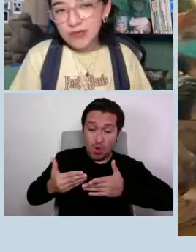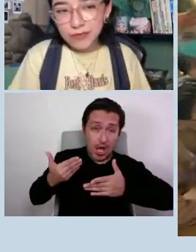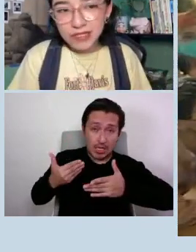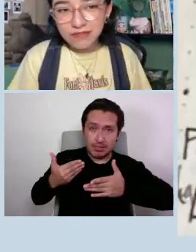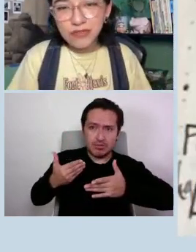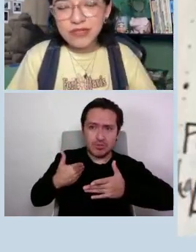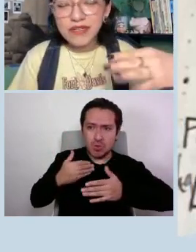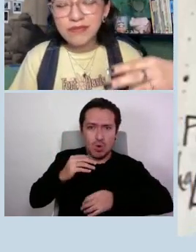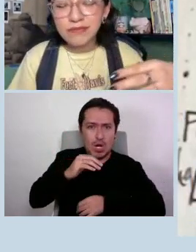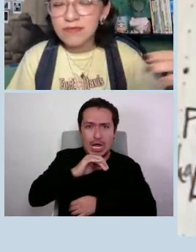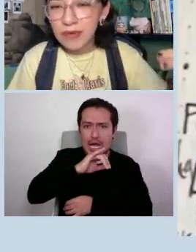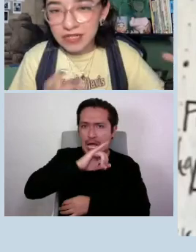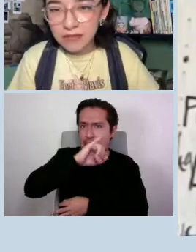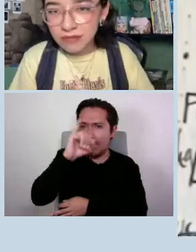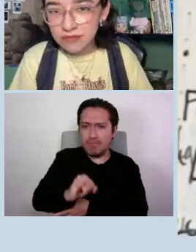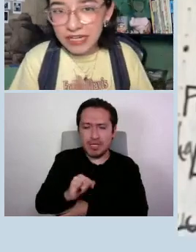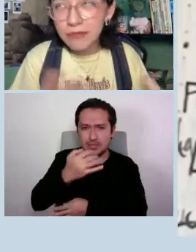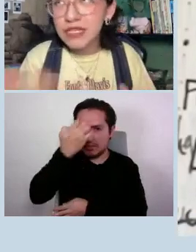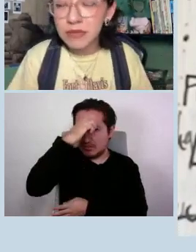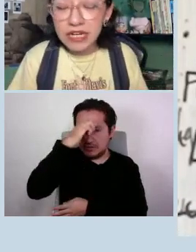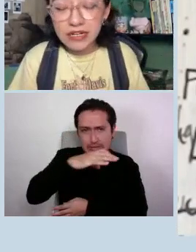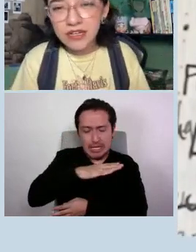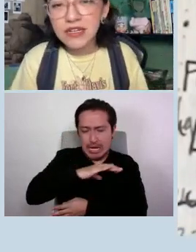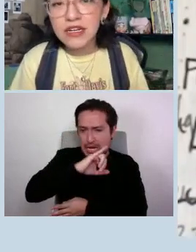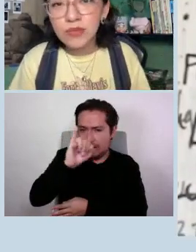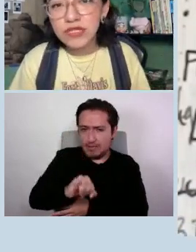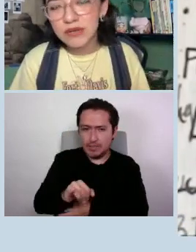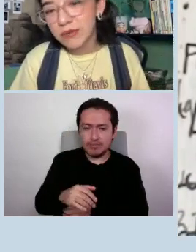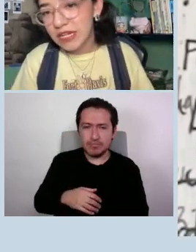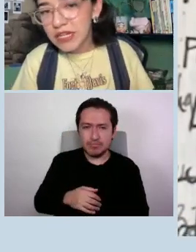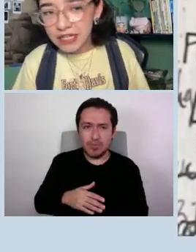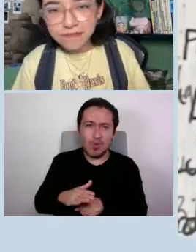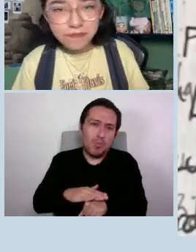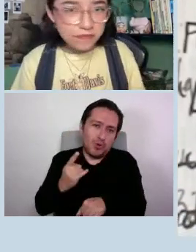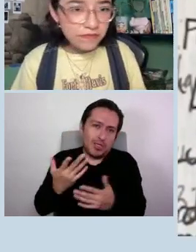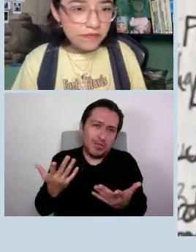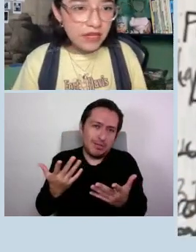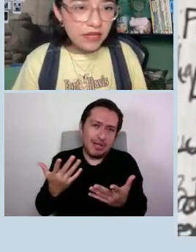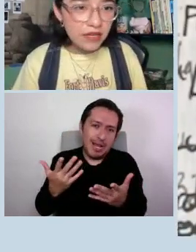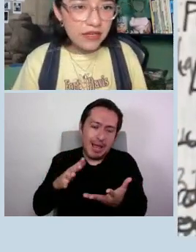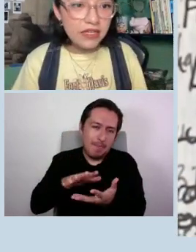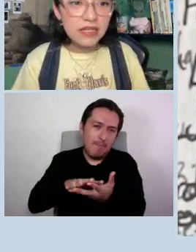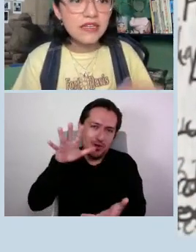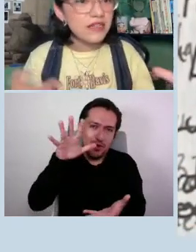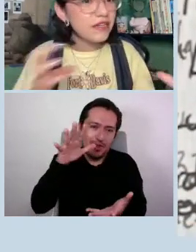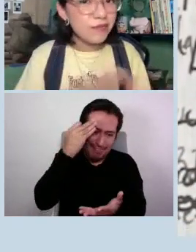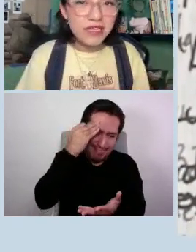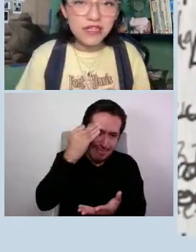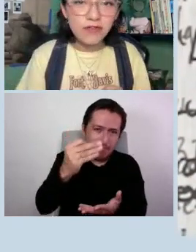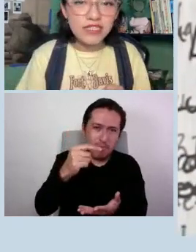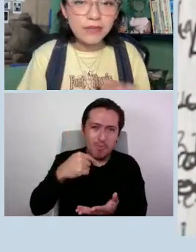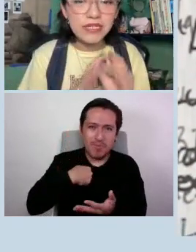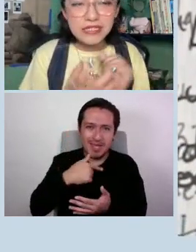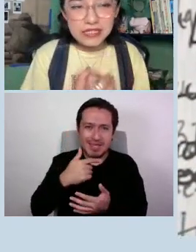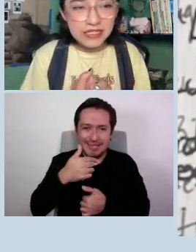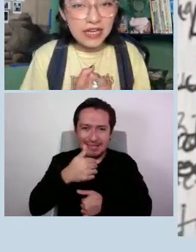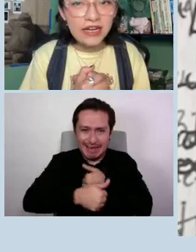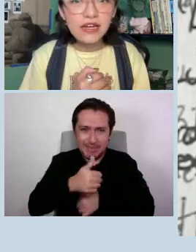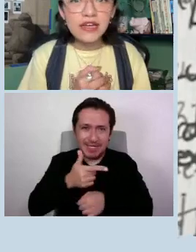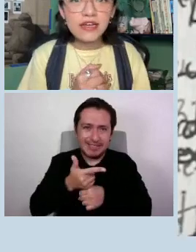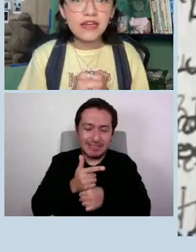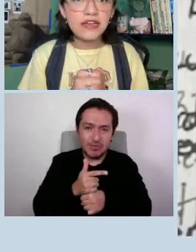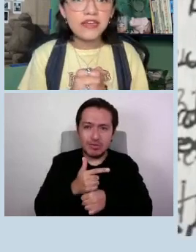también pensemos en que pues mi parte de gran parte de mi carrera pues la Viví en línea eh y de repente fue esta